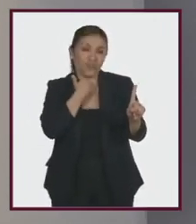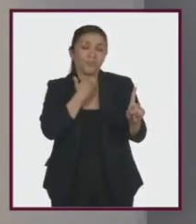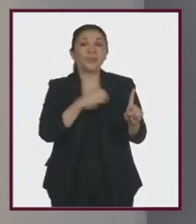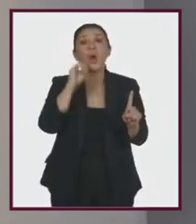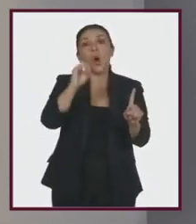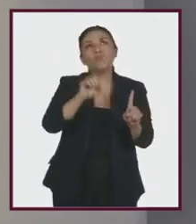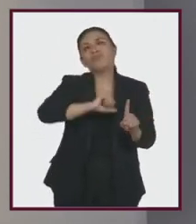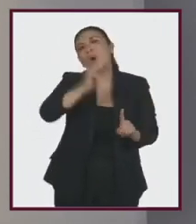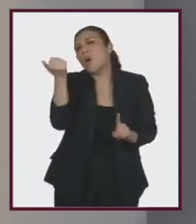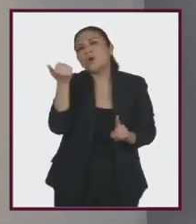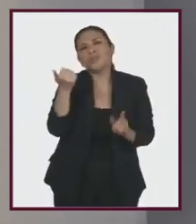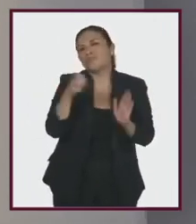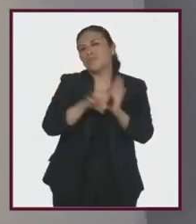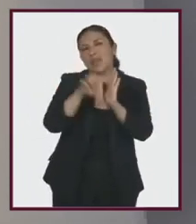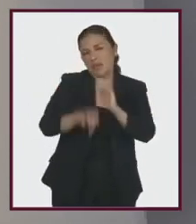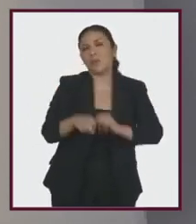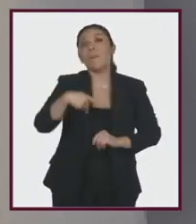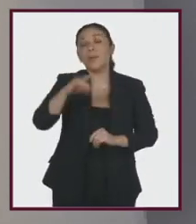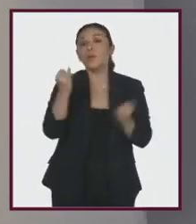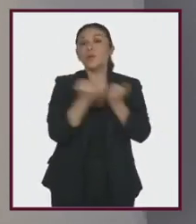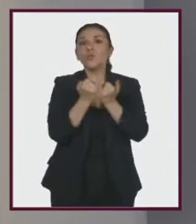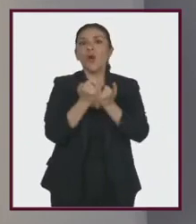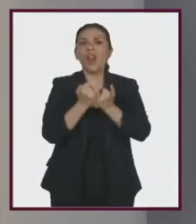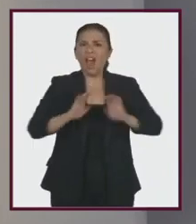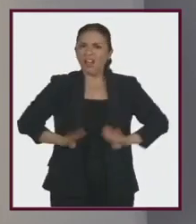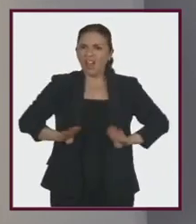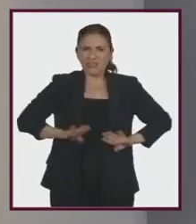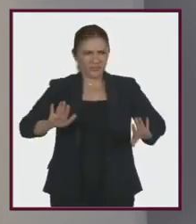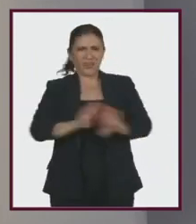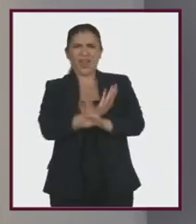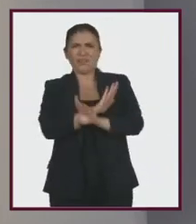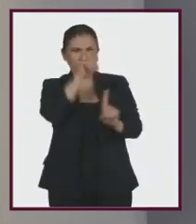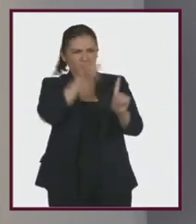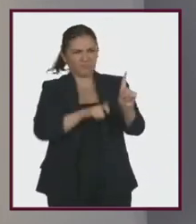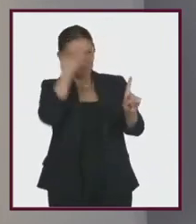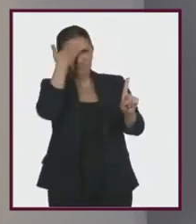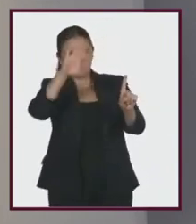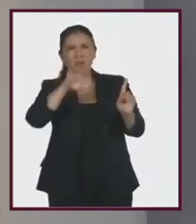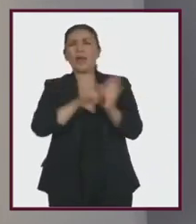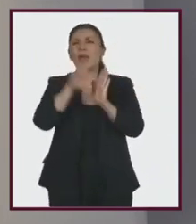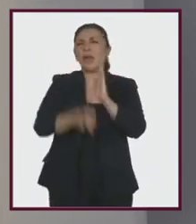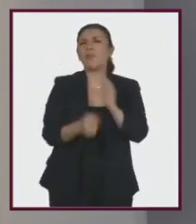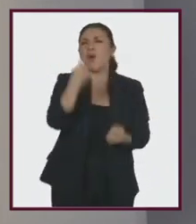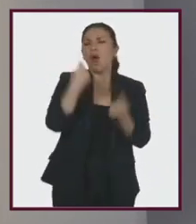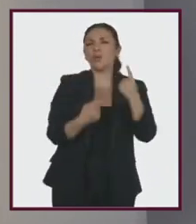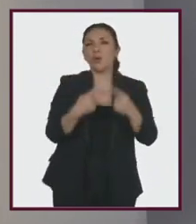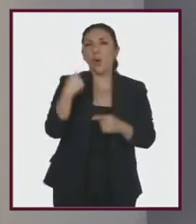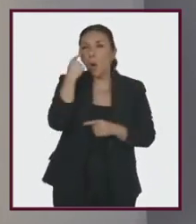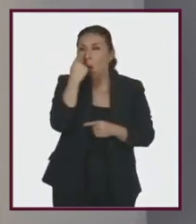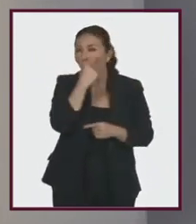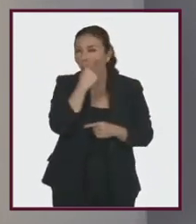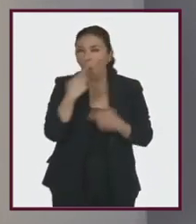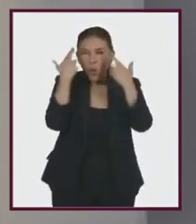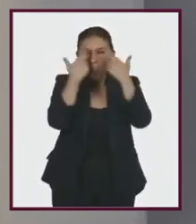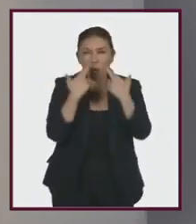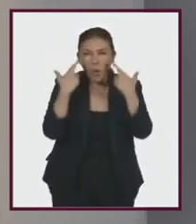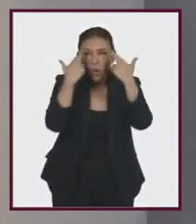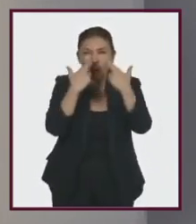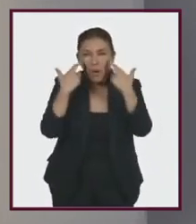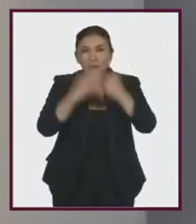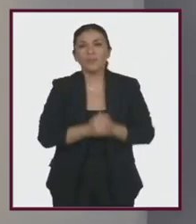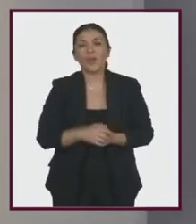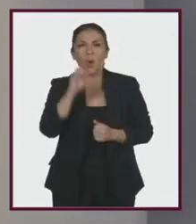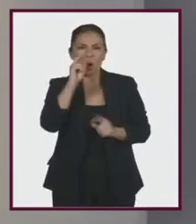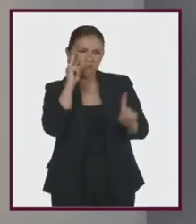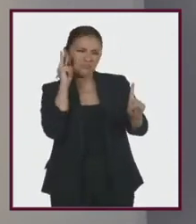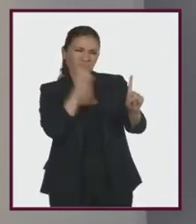otro tipo de sustancias, pero también en los cambios conductuales. Algunos pueden llegar a tener, por ejemplo, enrojecimiento de los ojos, podemos verlos mucho